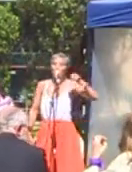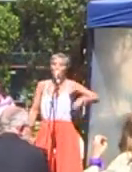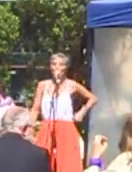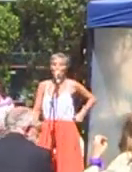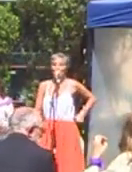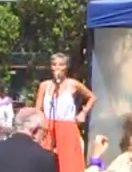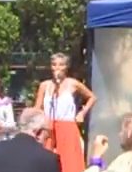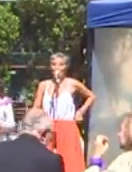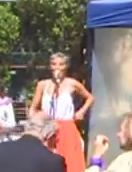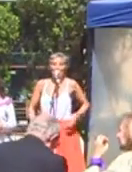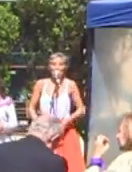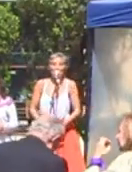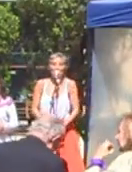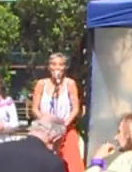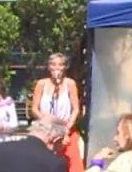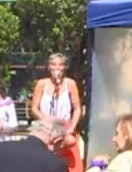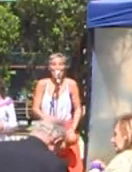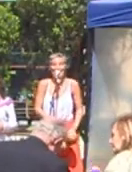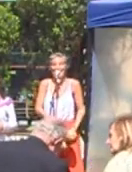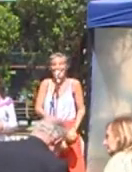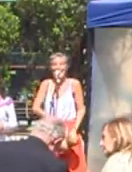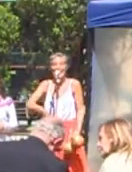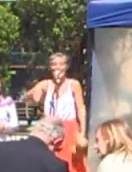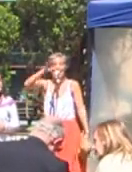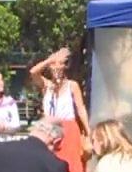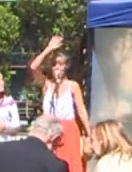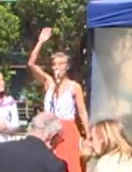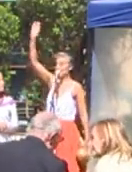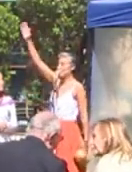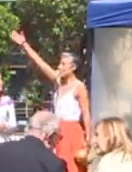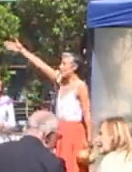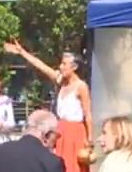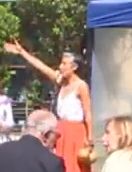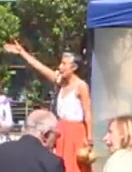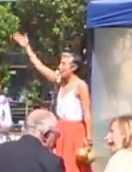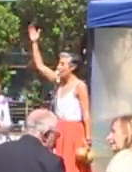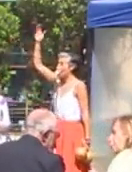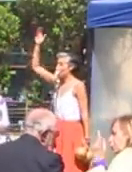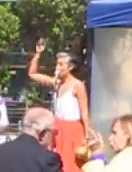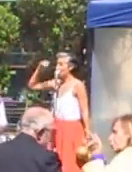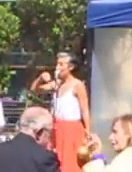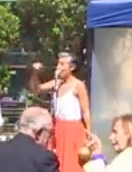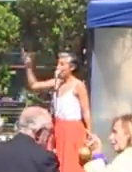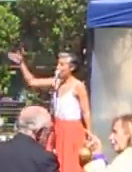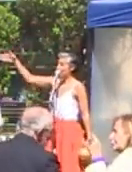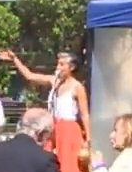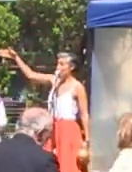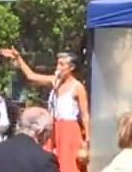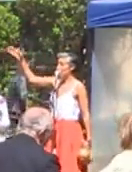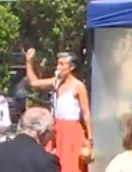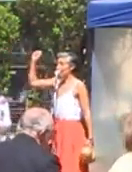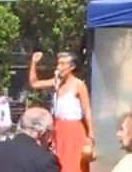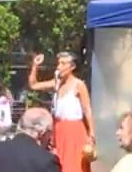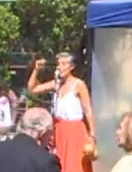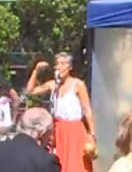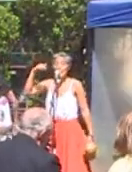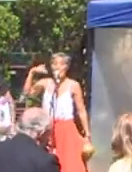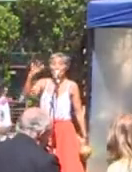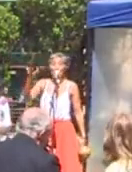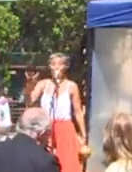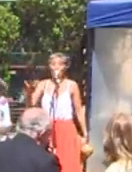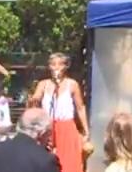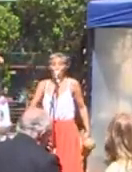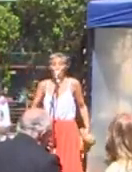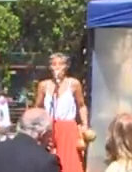Entonces, es muy sencillo. Básicamente aquí el rey es el tambor alegre. Tenemos varios tambores alegres.